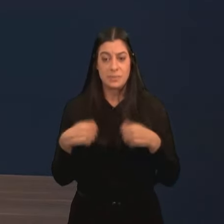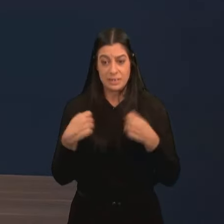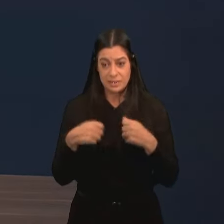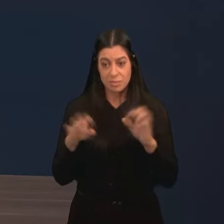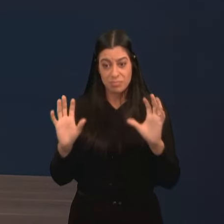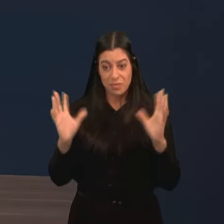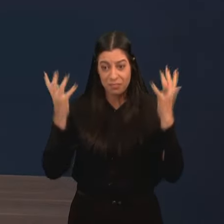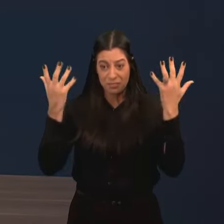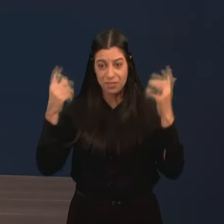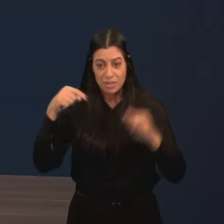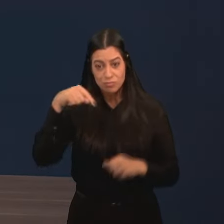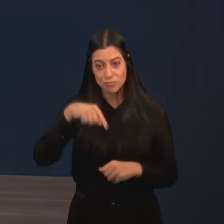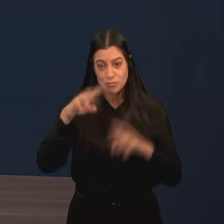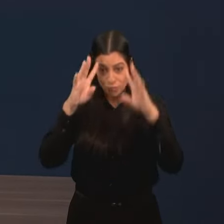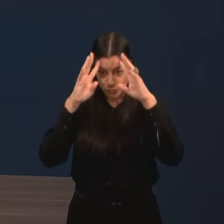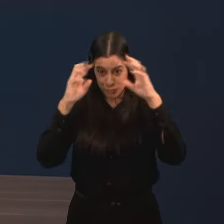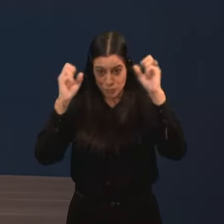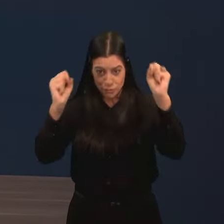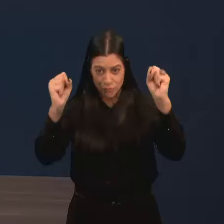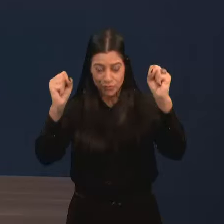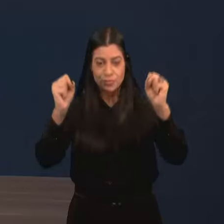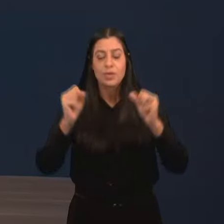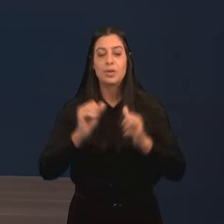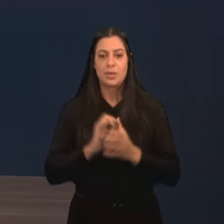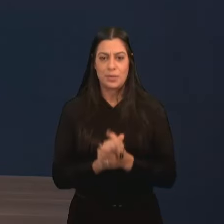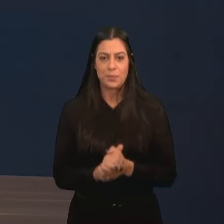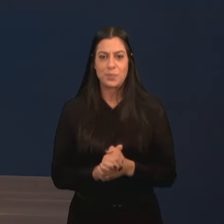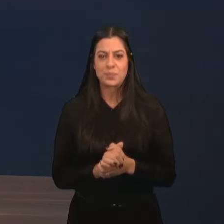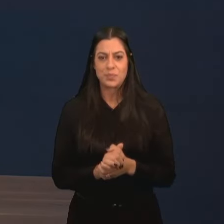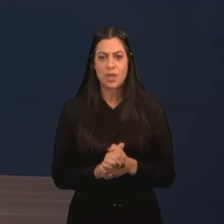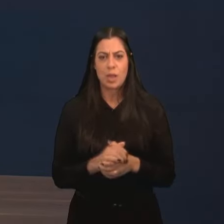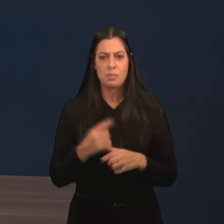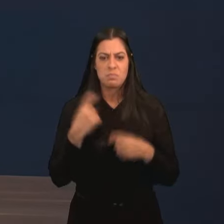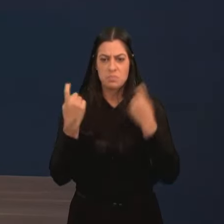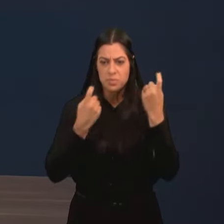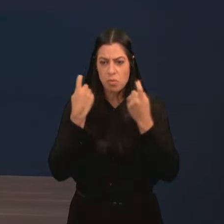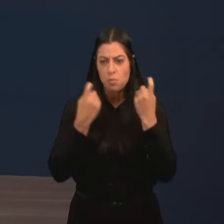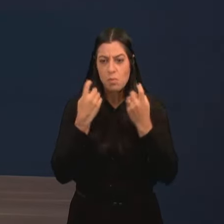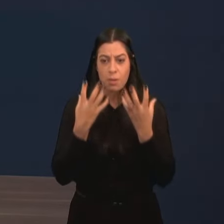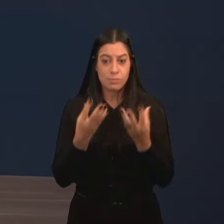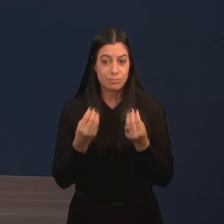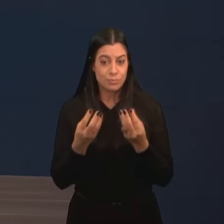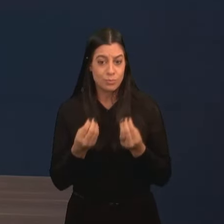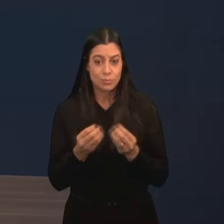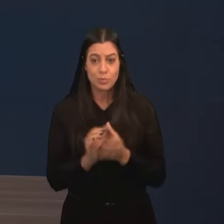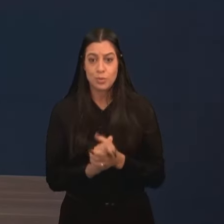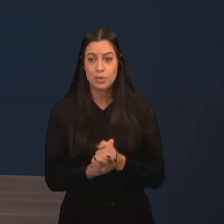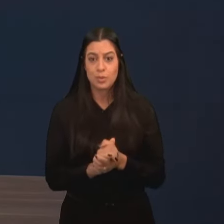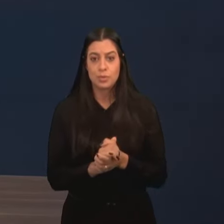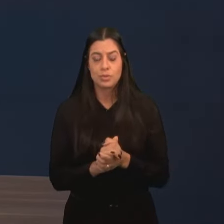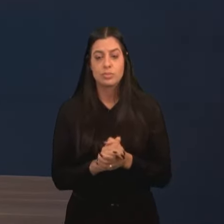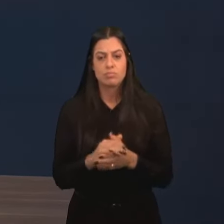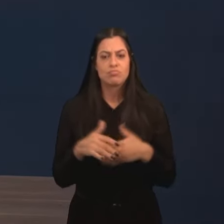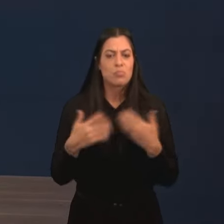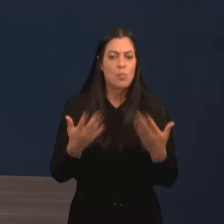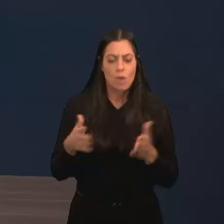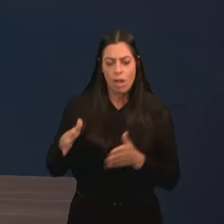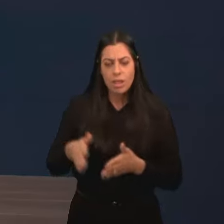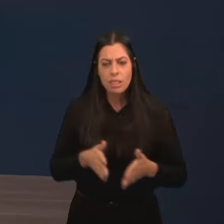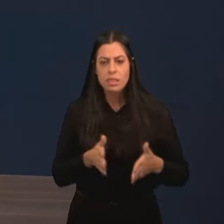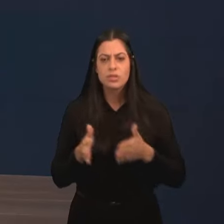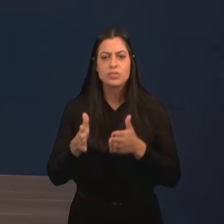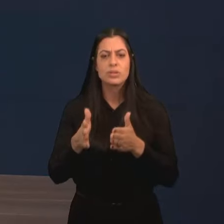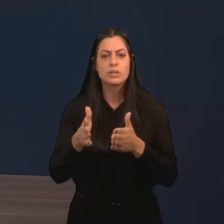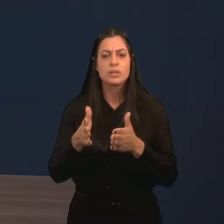este, capitaneados en la Casa Suprema de la Justicia brasileña. Me preocupa mucho cuál es el